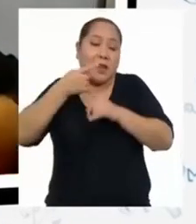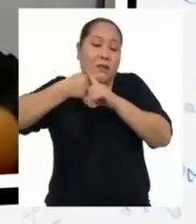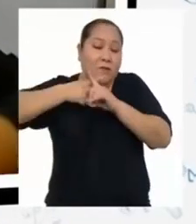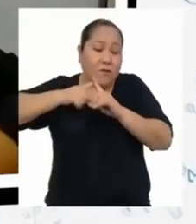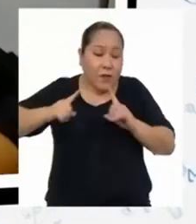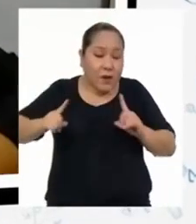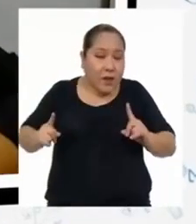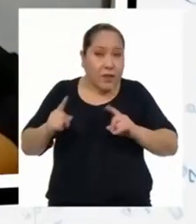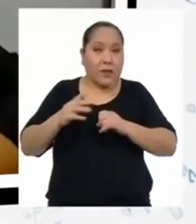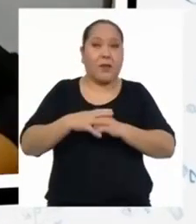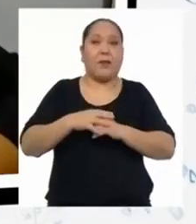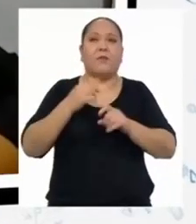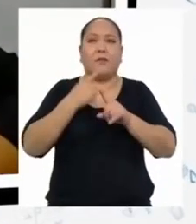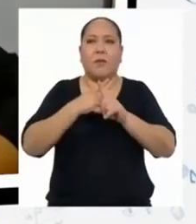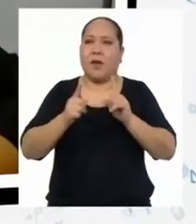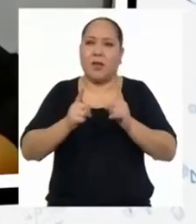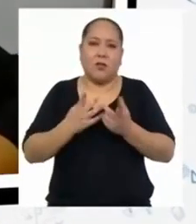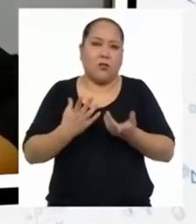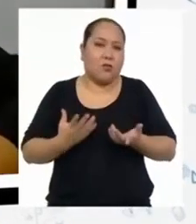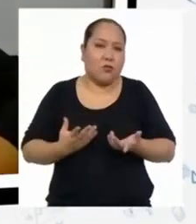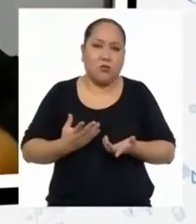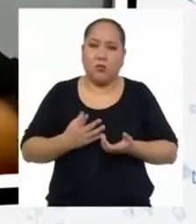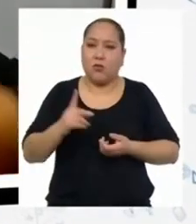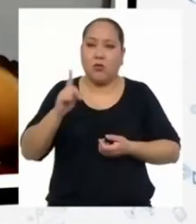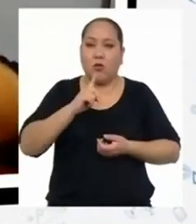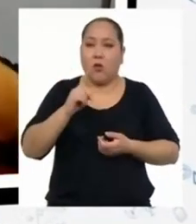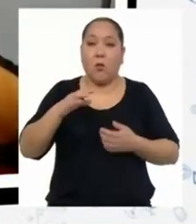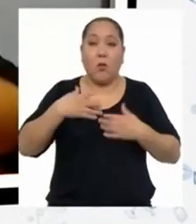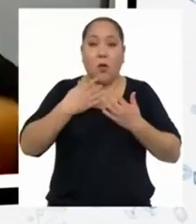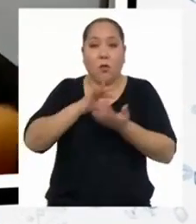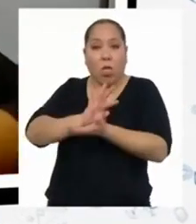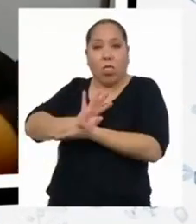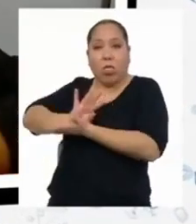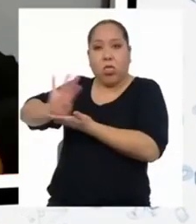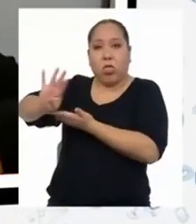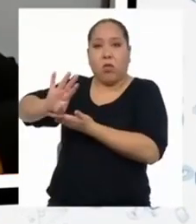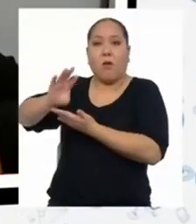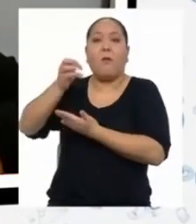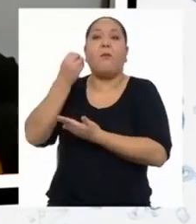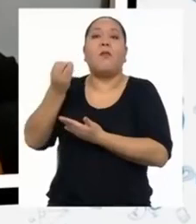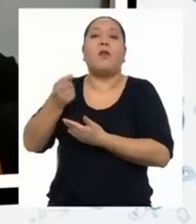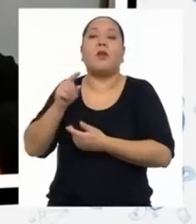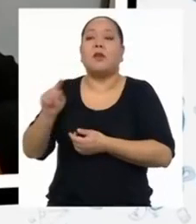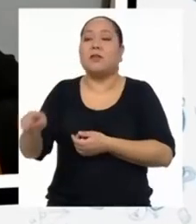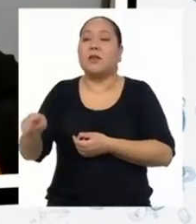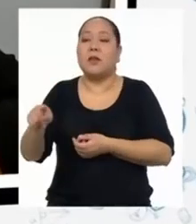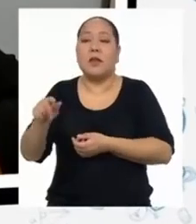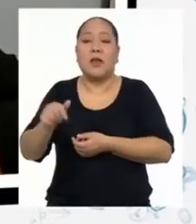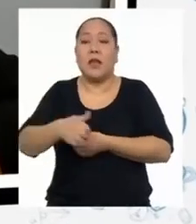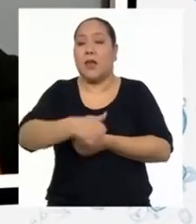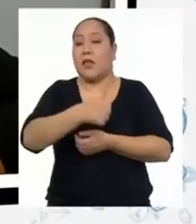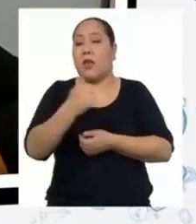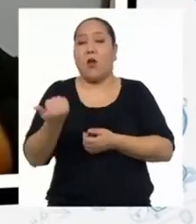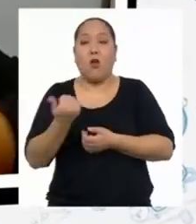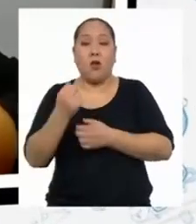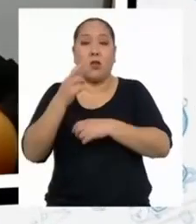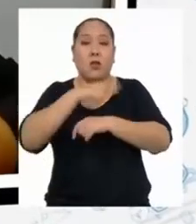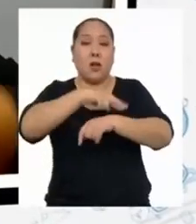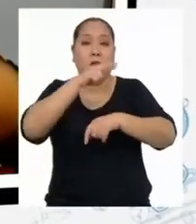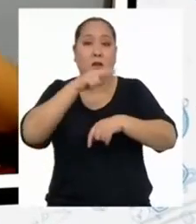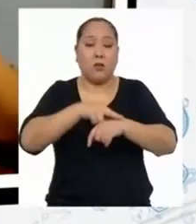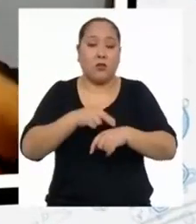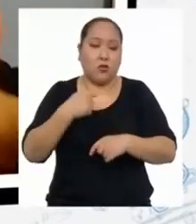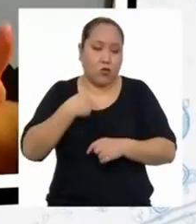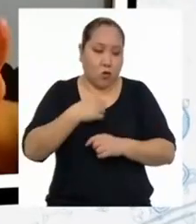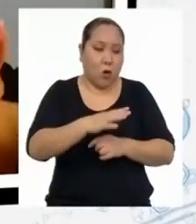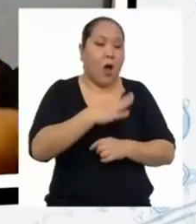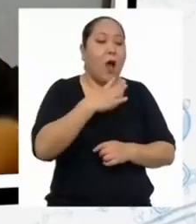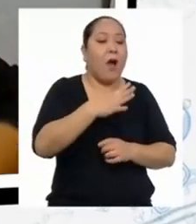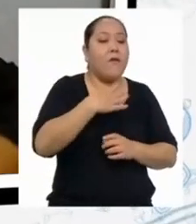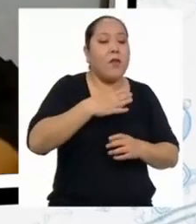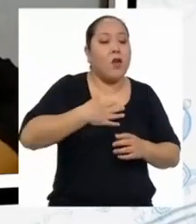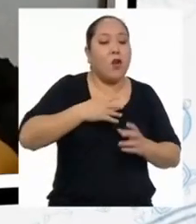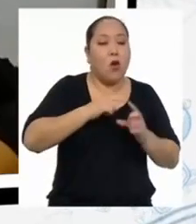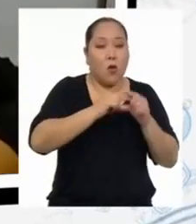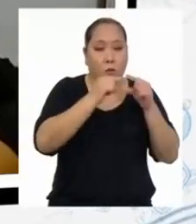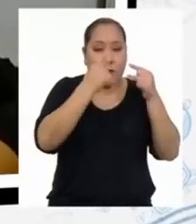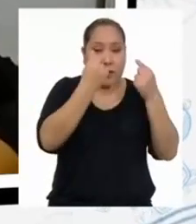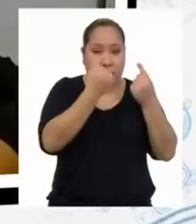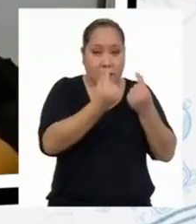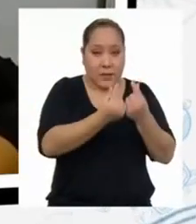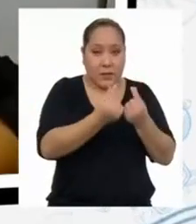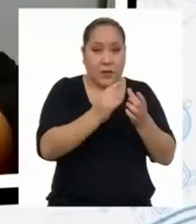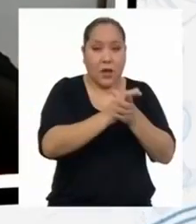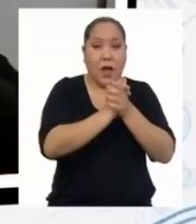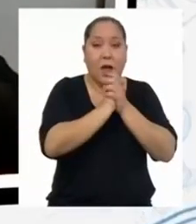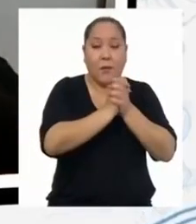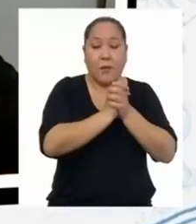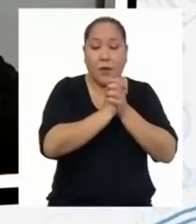pero no debemos excluirla por ser de otra región. Yo tuve que hablar con mis amigos para incluirla y que